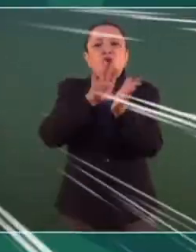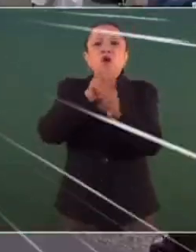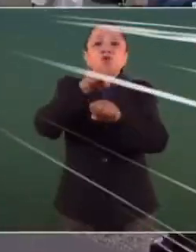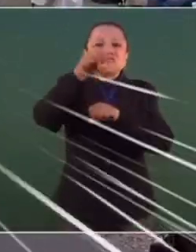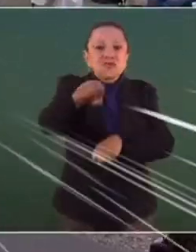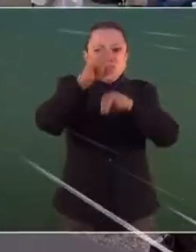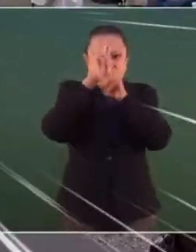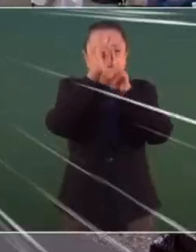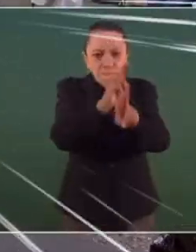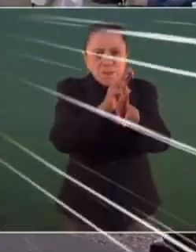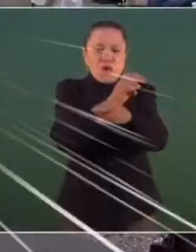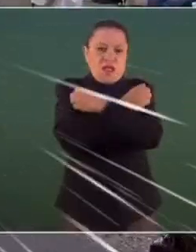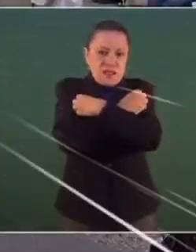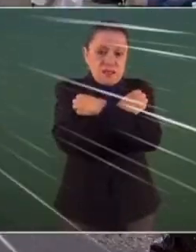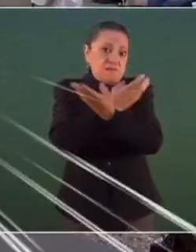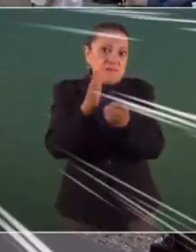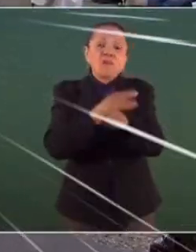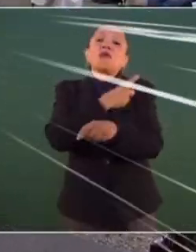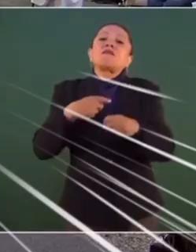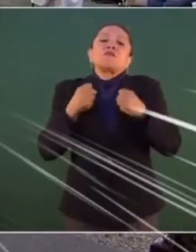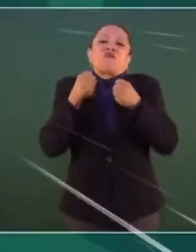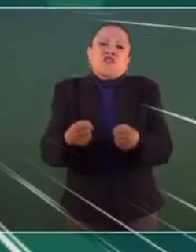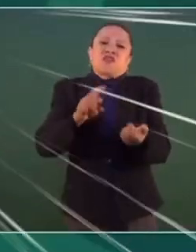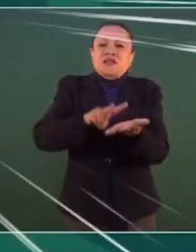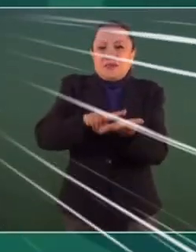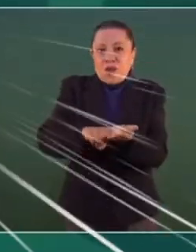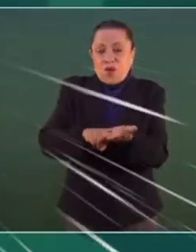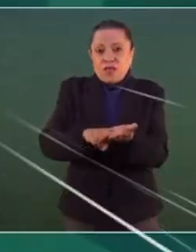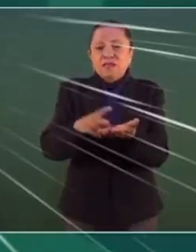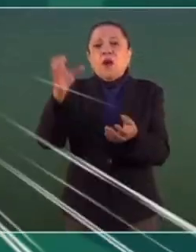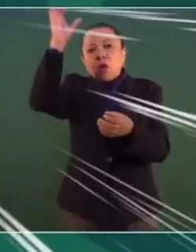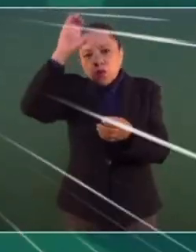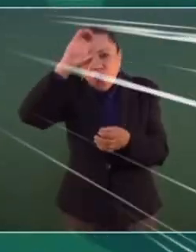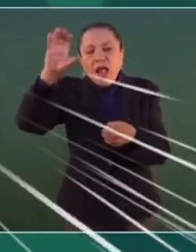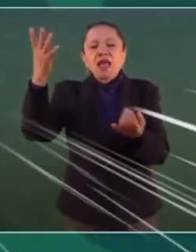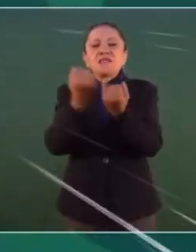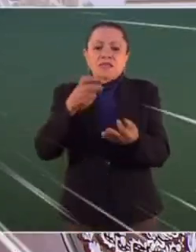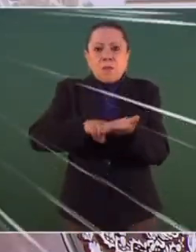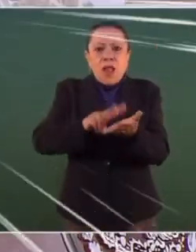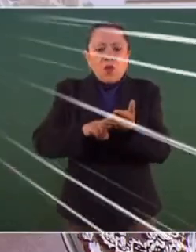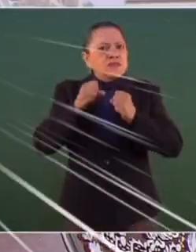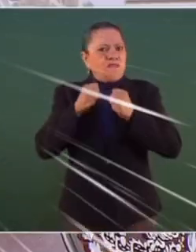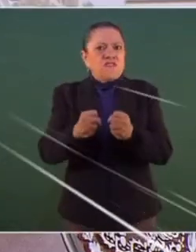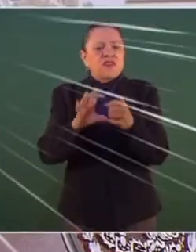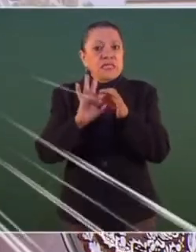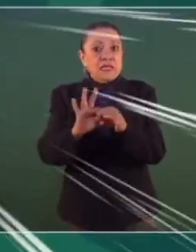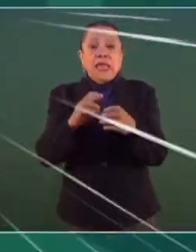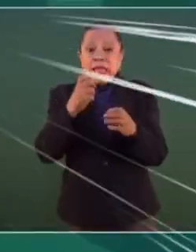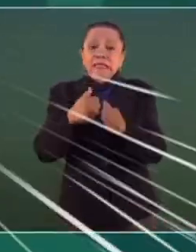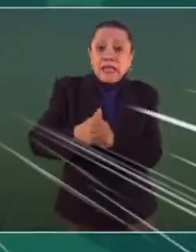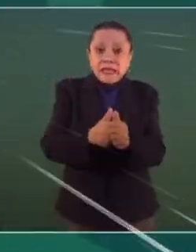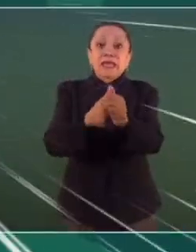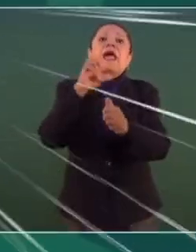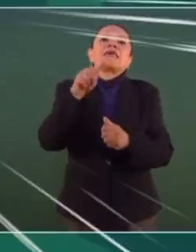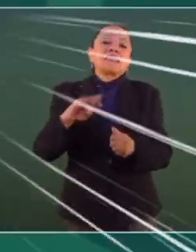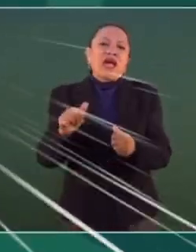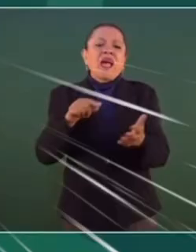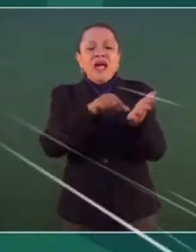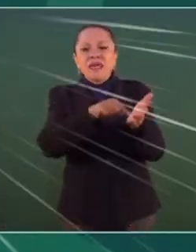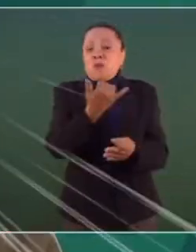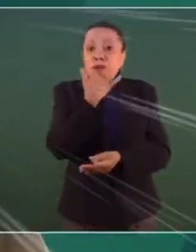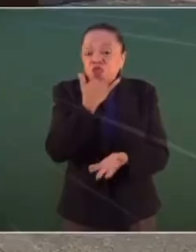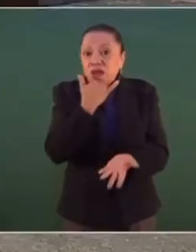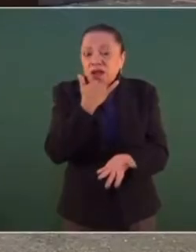moral, porque tenemos que fortalecer los valores culturales, morales, espirituales. Y en esa guía ética se habla del